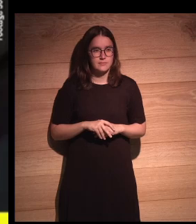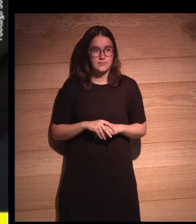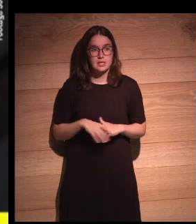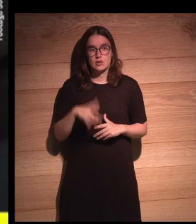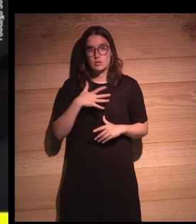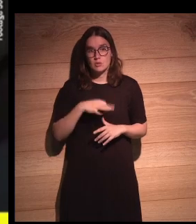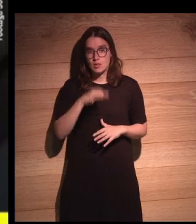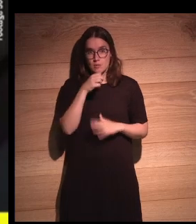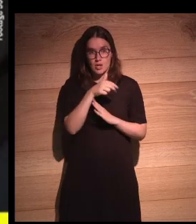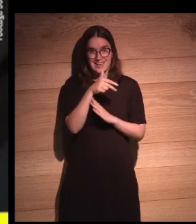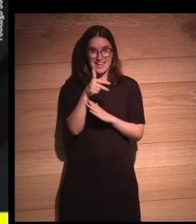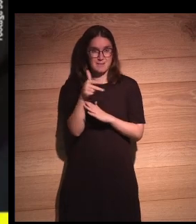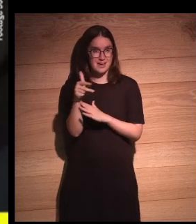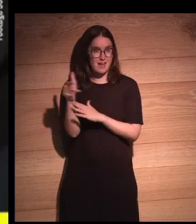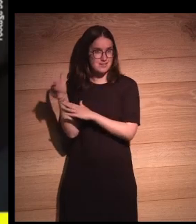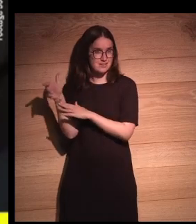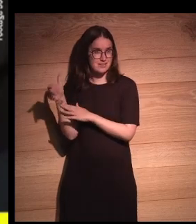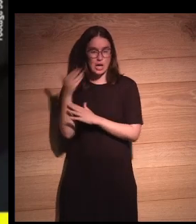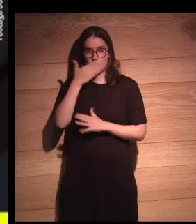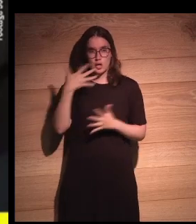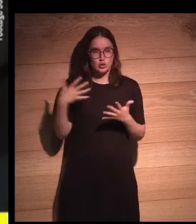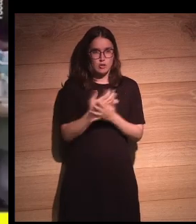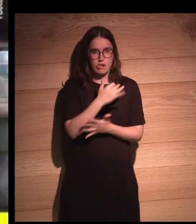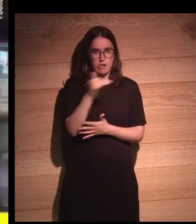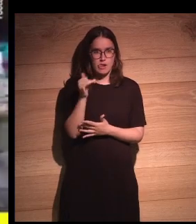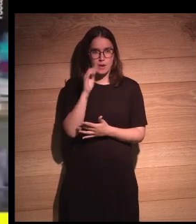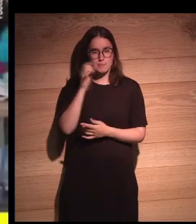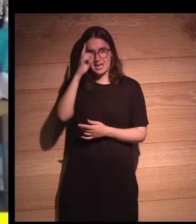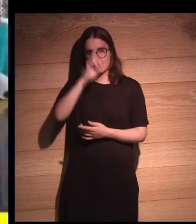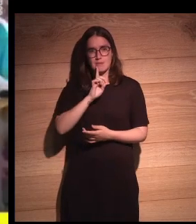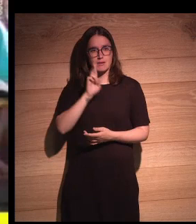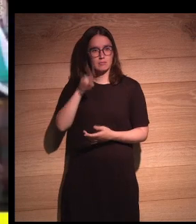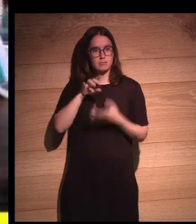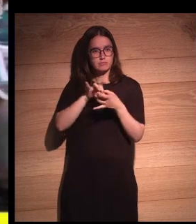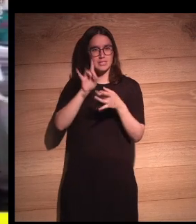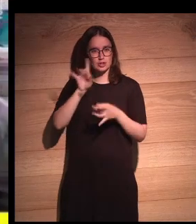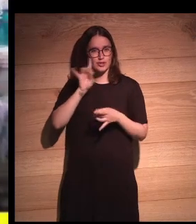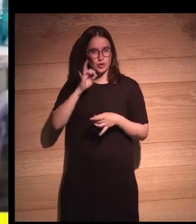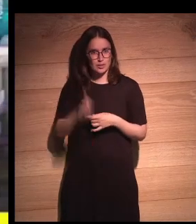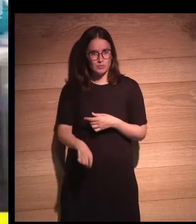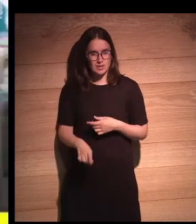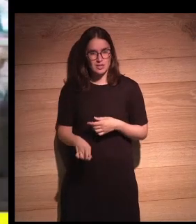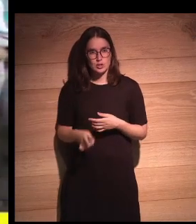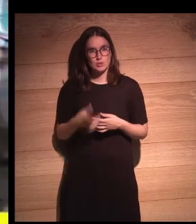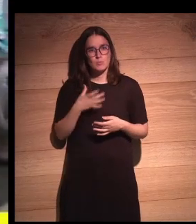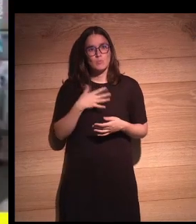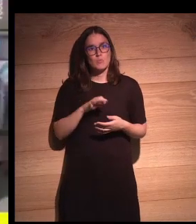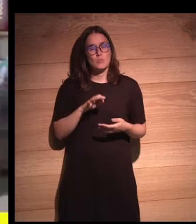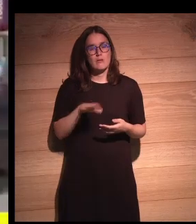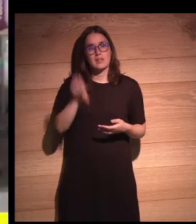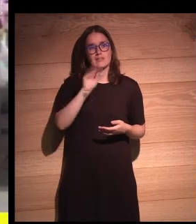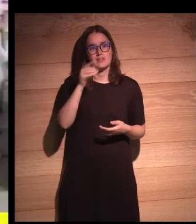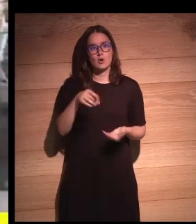Eso es posible porque ponen cámaras en todas las escuelas y reconocen la imagen y el sonido. Y son capaces de interpretar